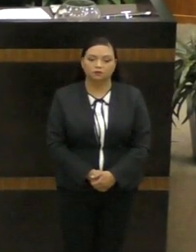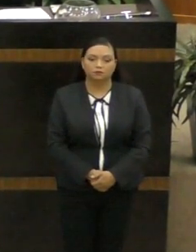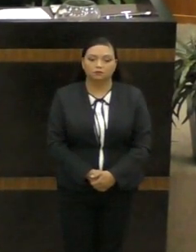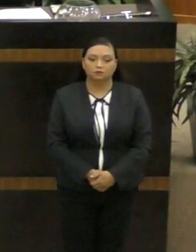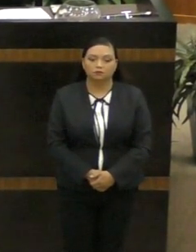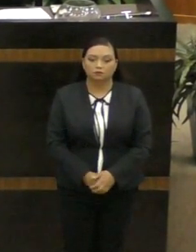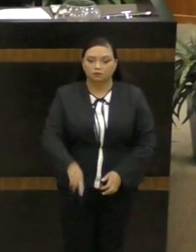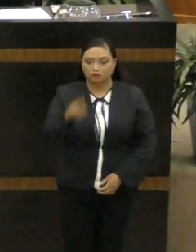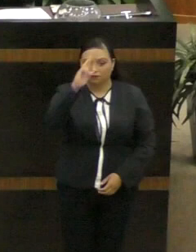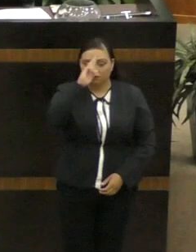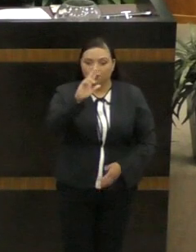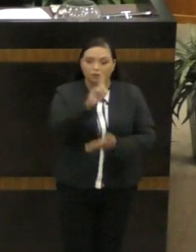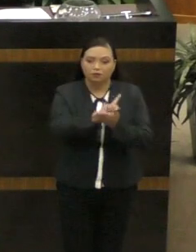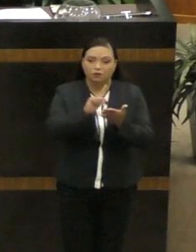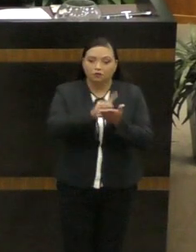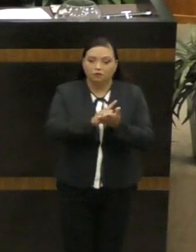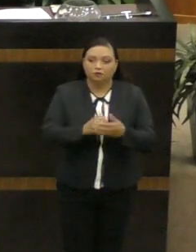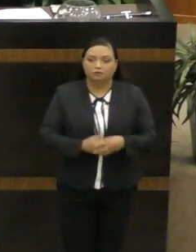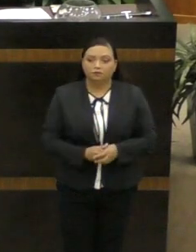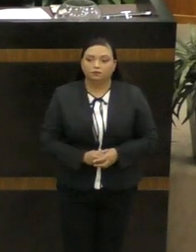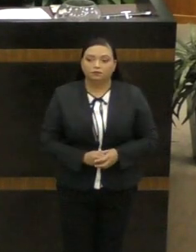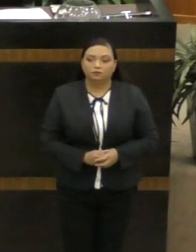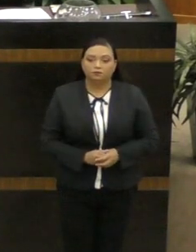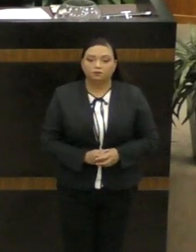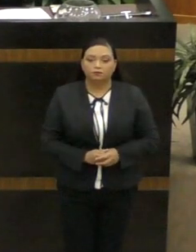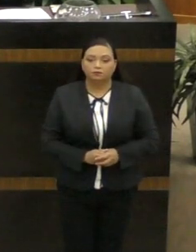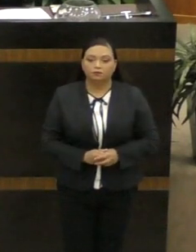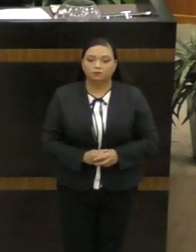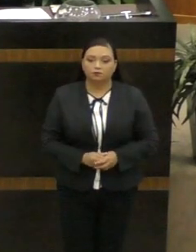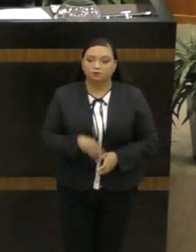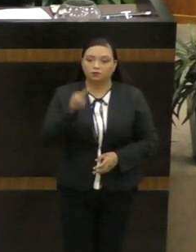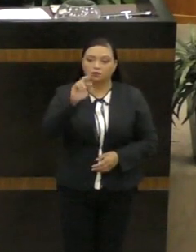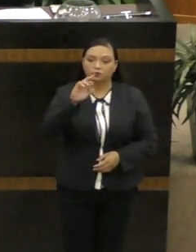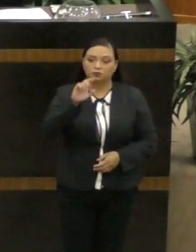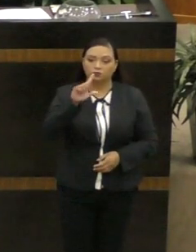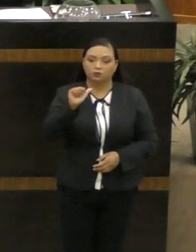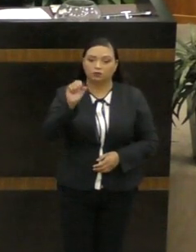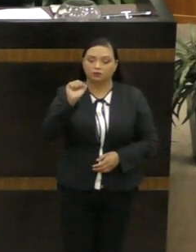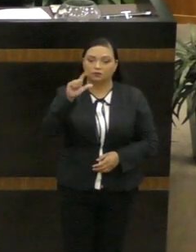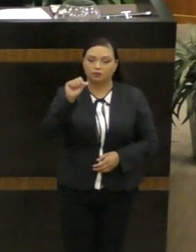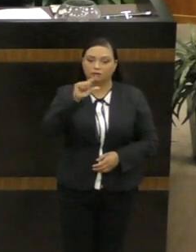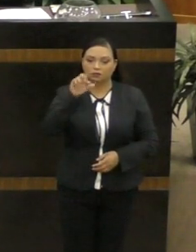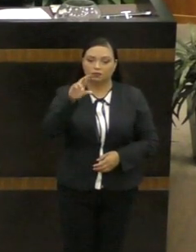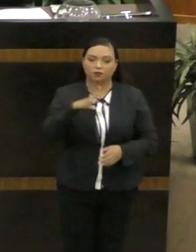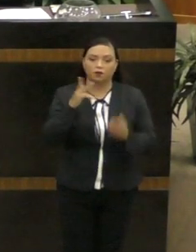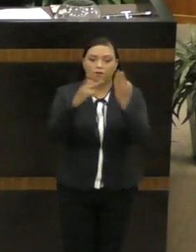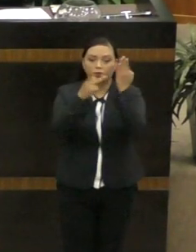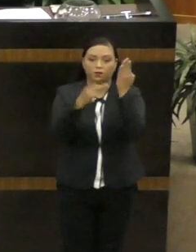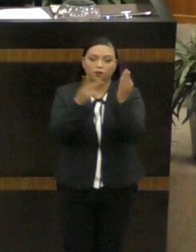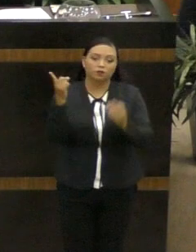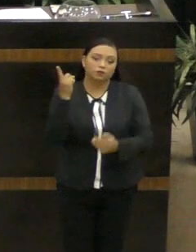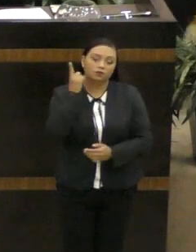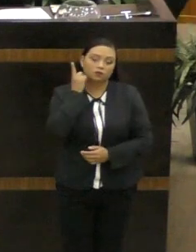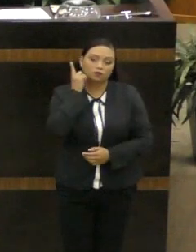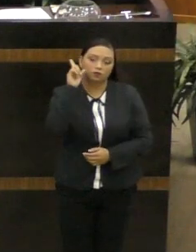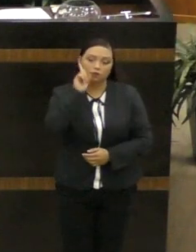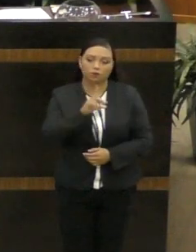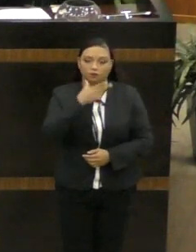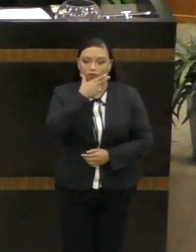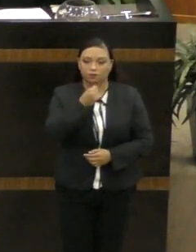Honorable Asamblea Legislativa, la legisladora Úrsula Salazar propone a los diputados y